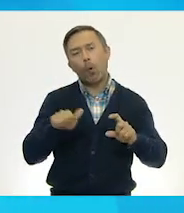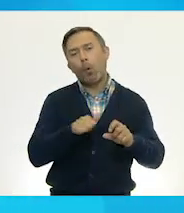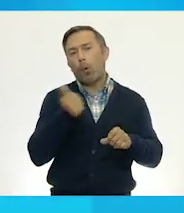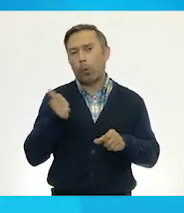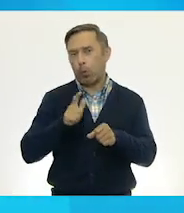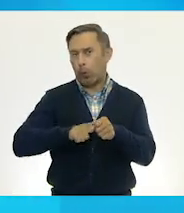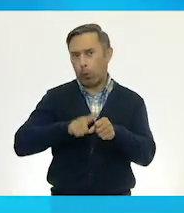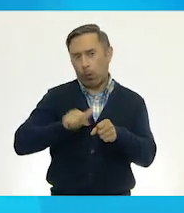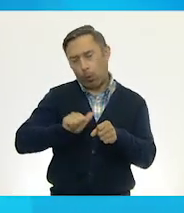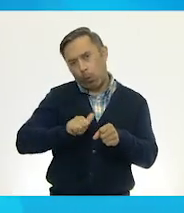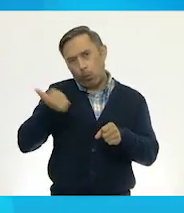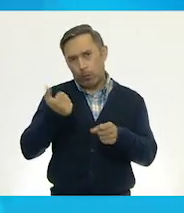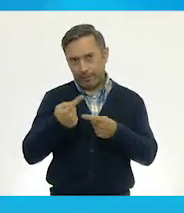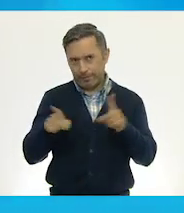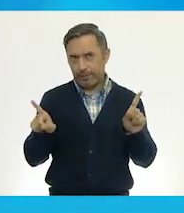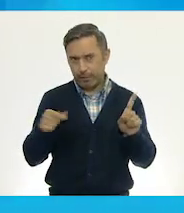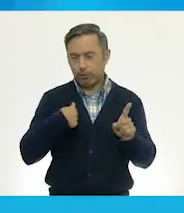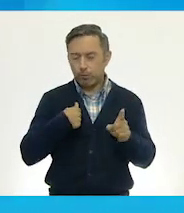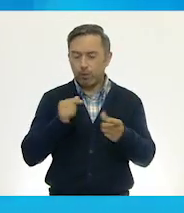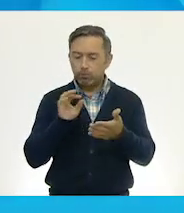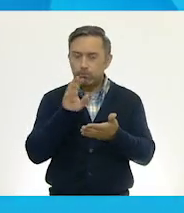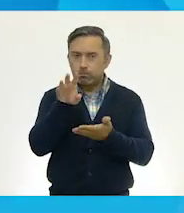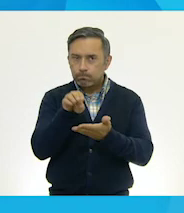otro color.